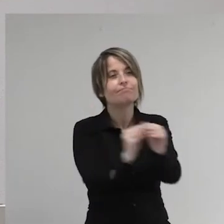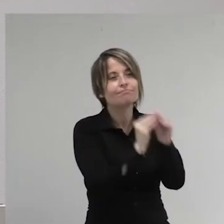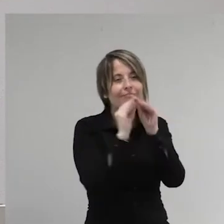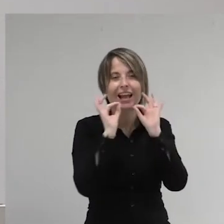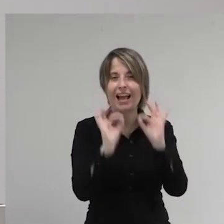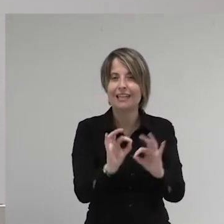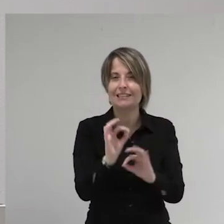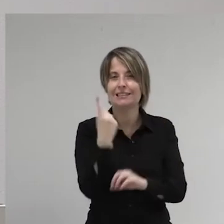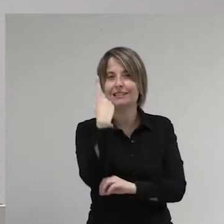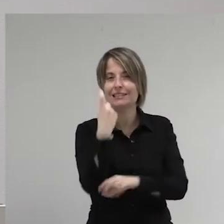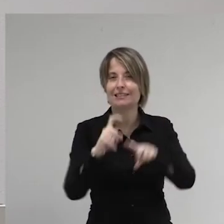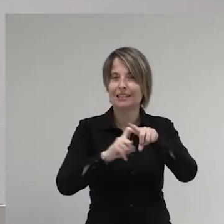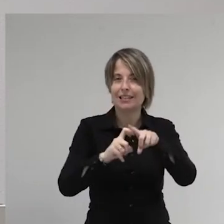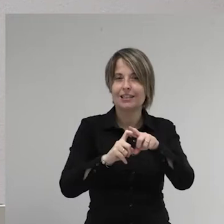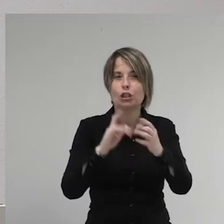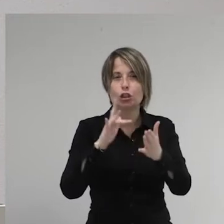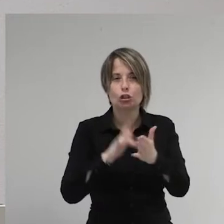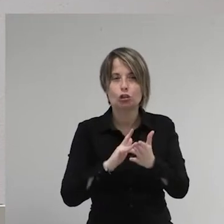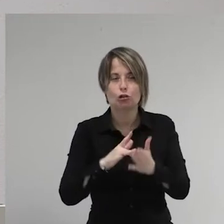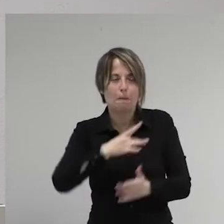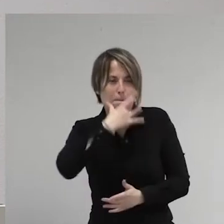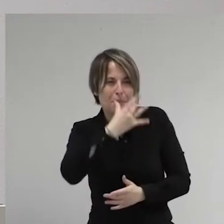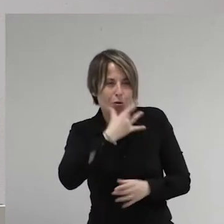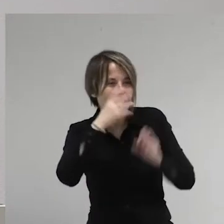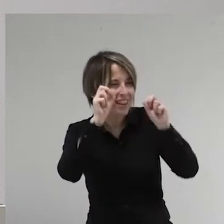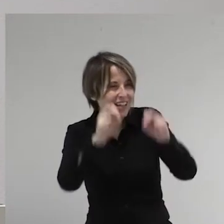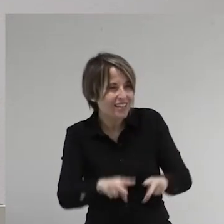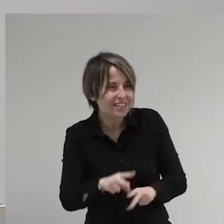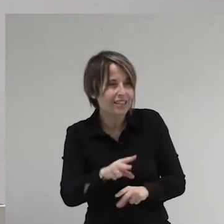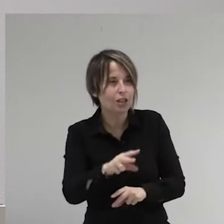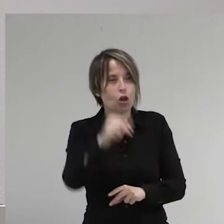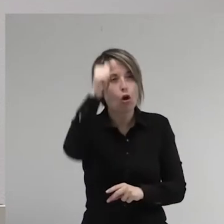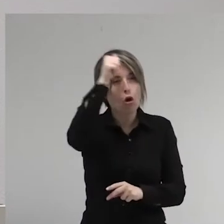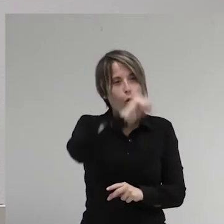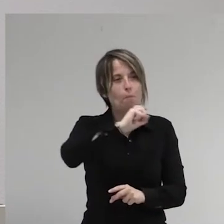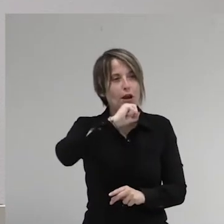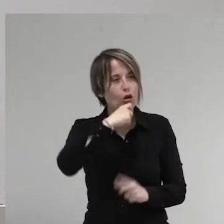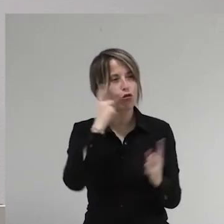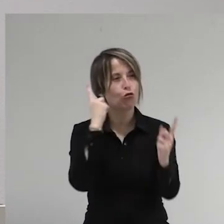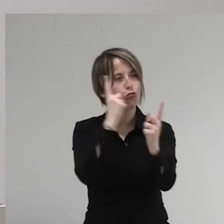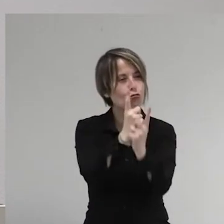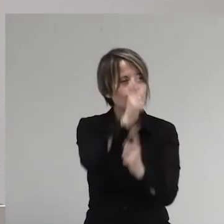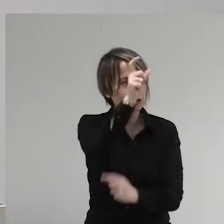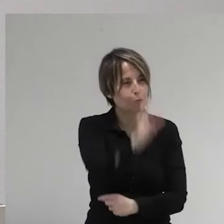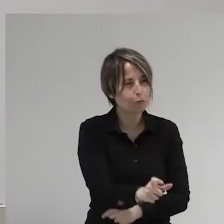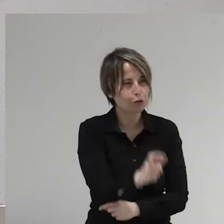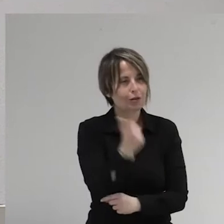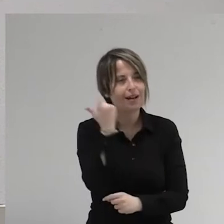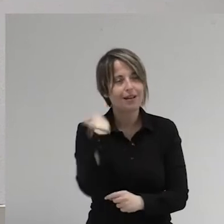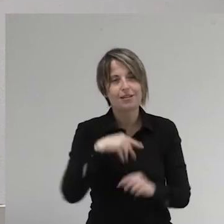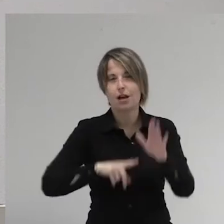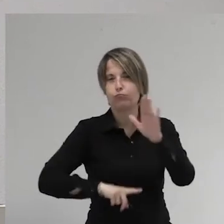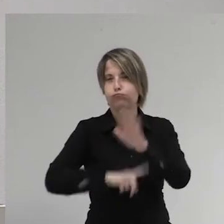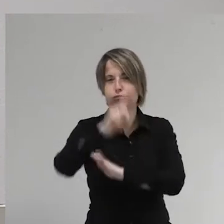característico, el de la explotación desvergonzada de un hombre de hombres por otro que ha llegado a un estadio de desarrollo